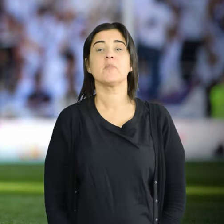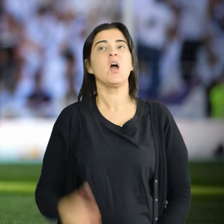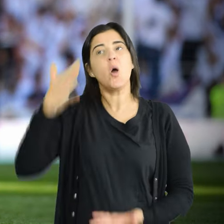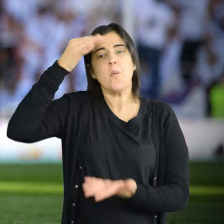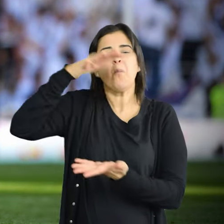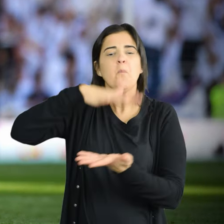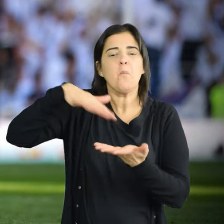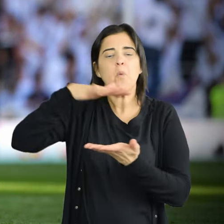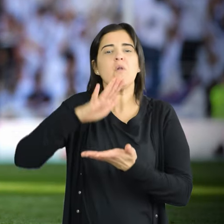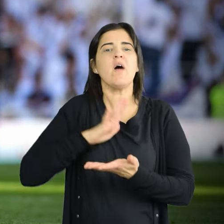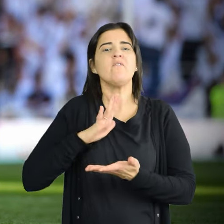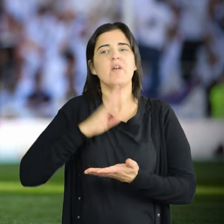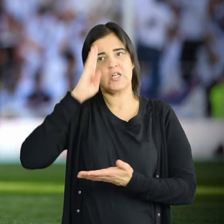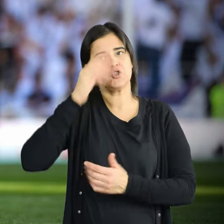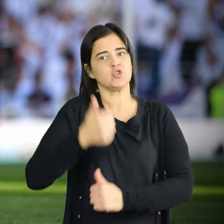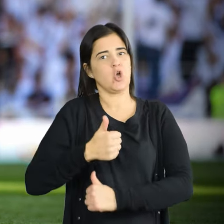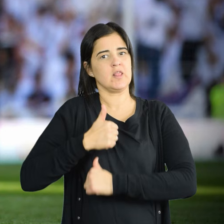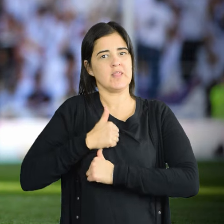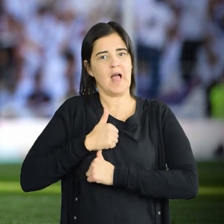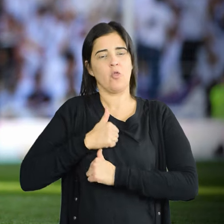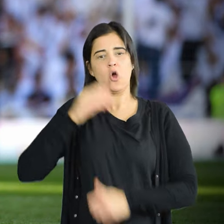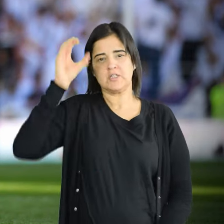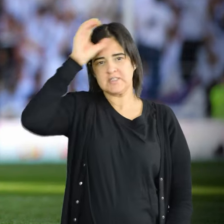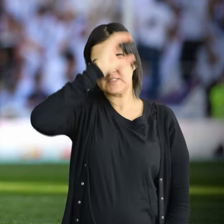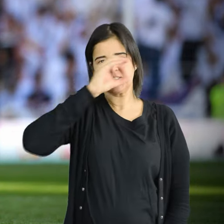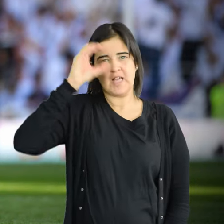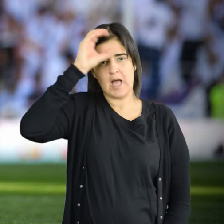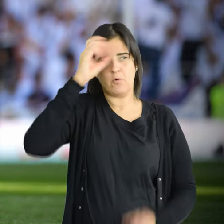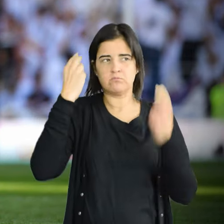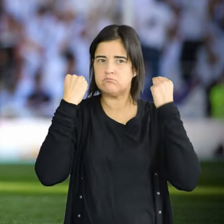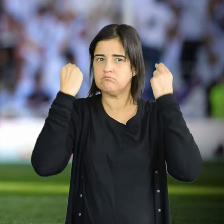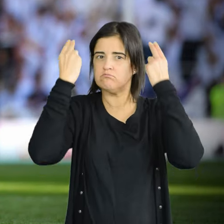los pueblos eran ocupados por soldados rebeldes serbios